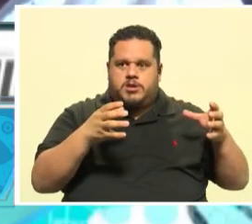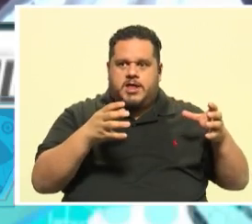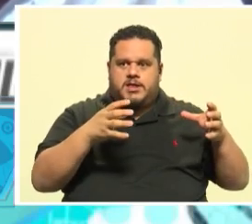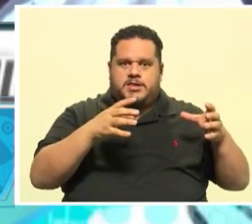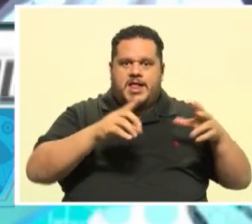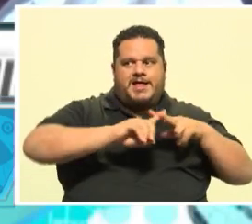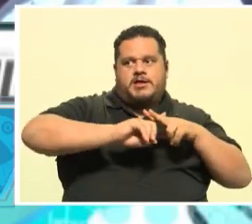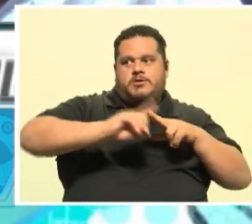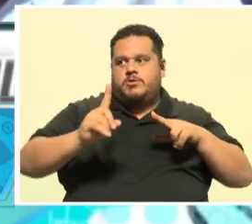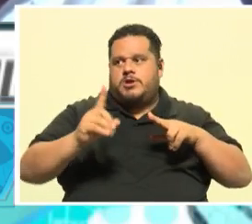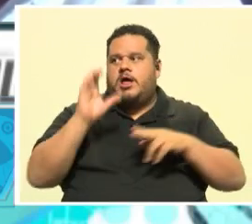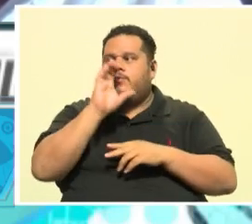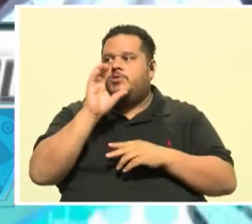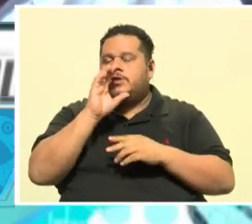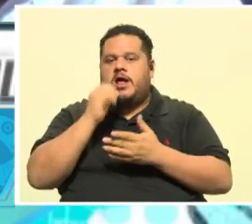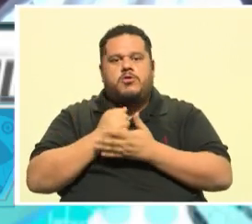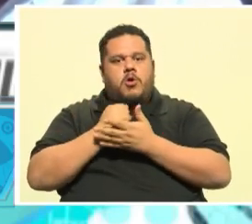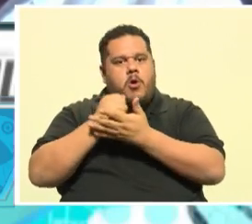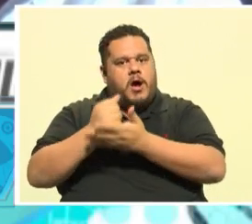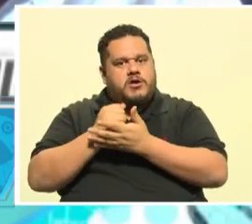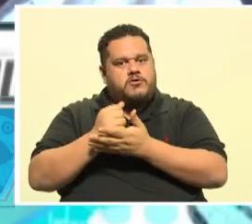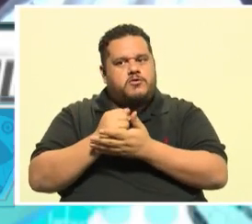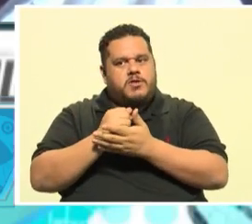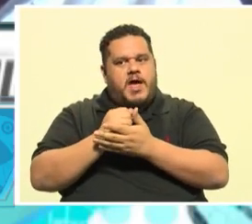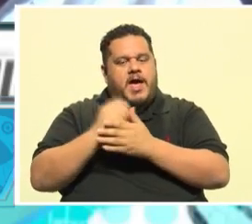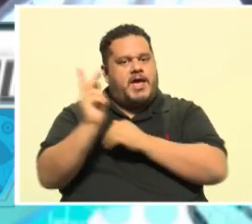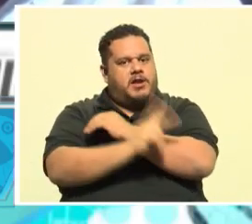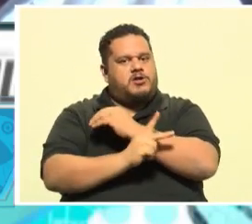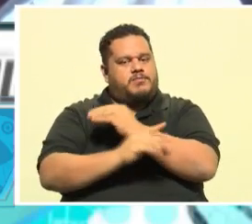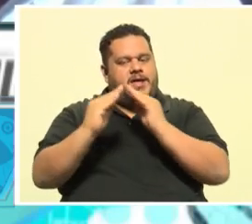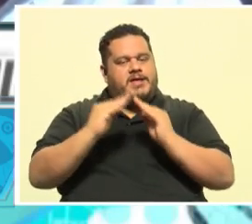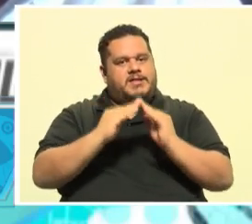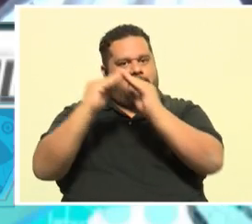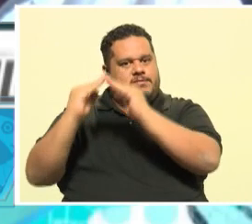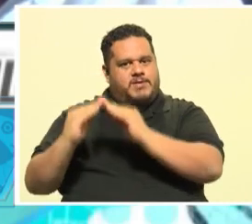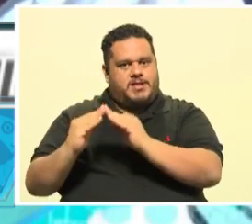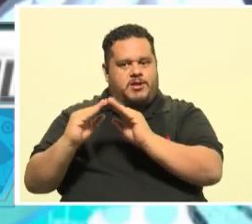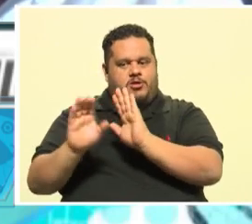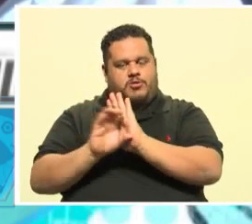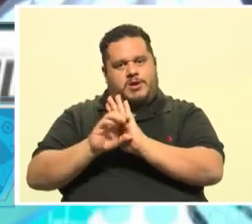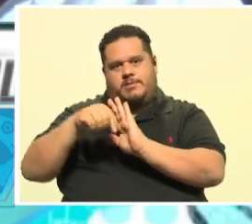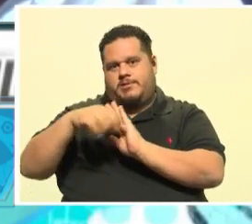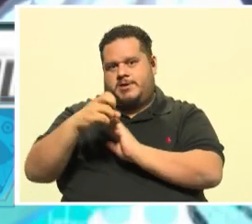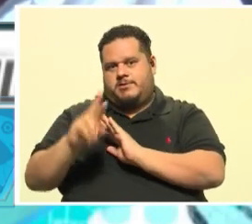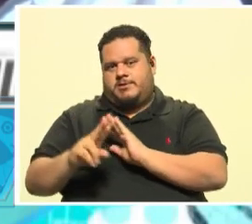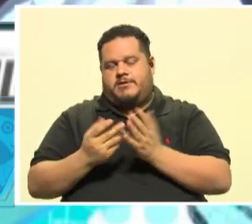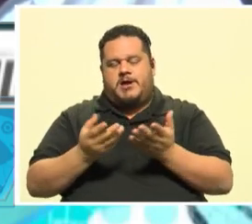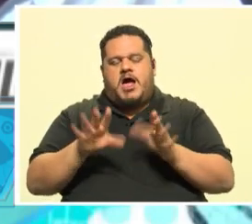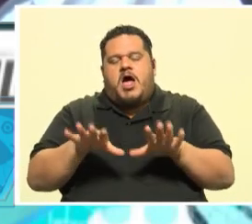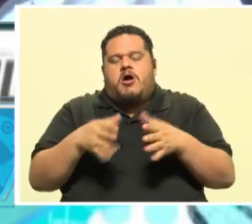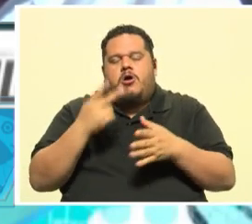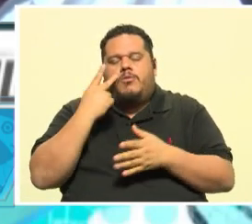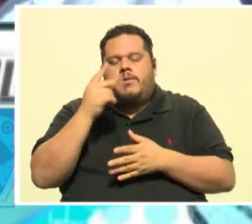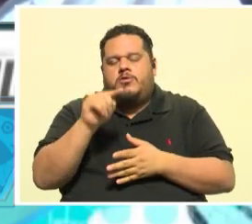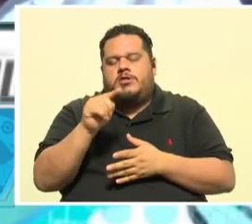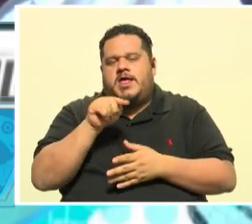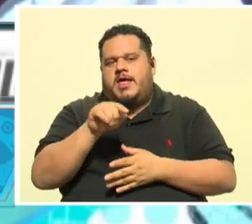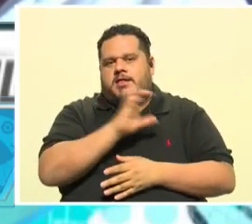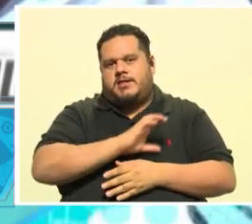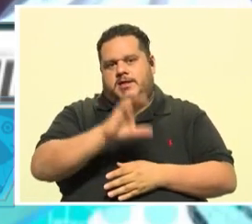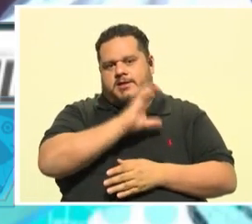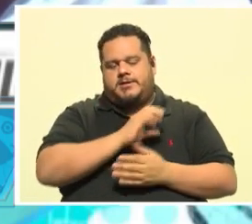con el COVID-19. Por decirlo de algún modo, es una incógnita. ¿Qué información tiene sobre lo